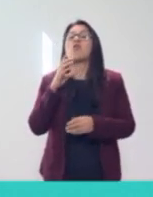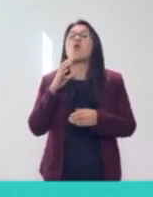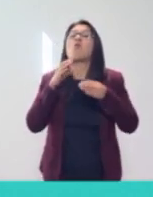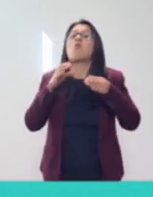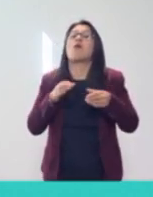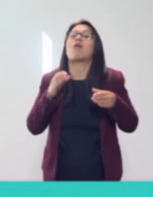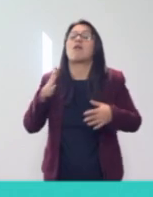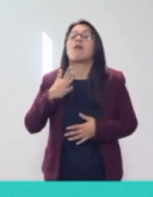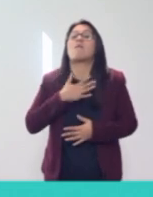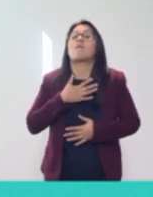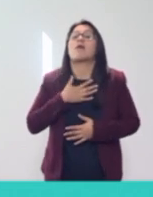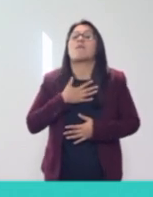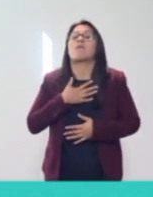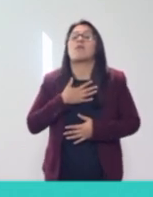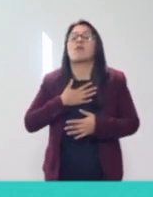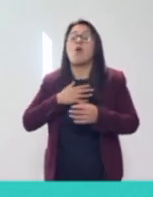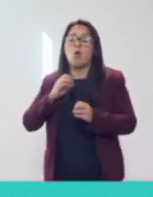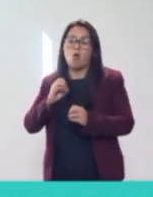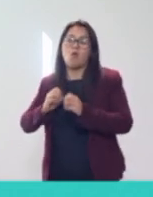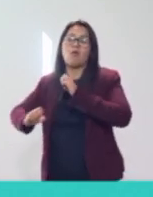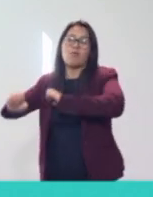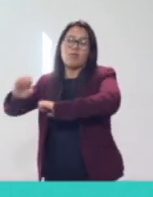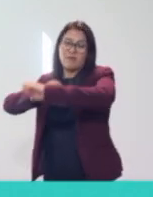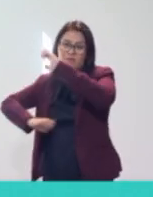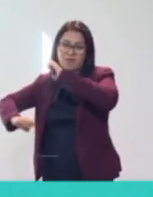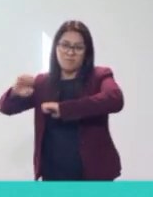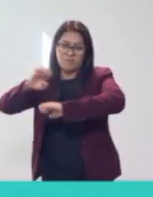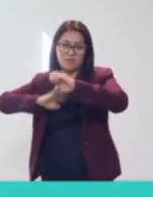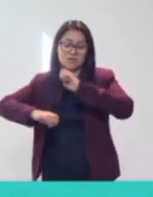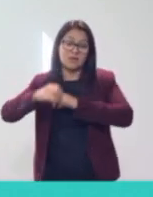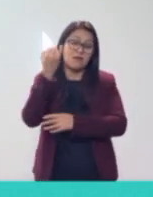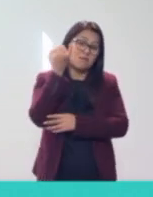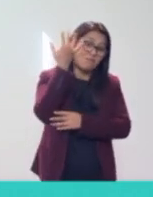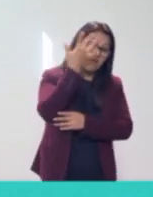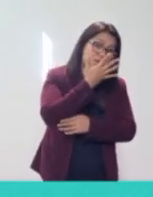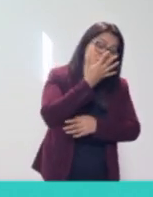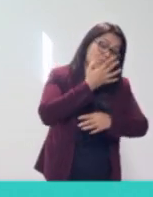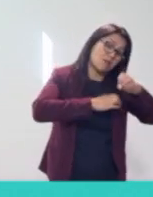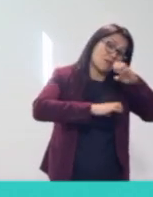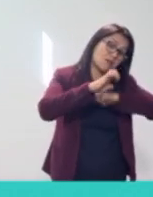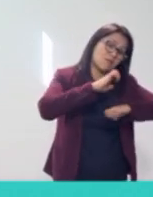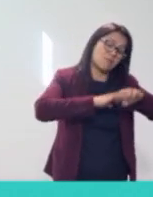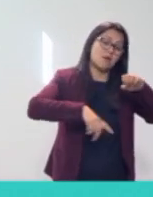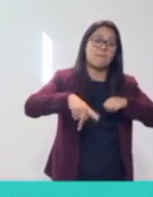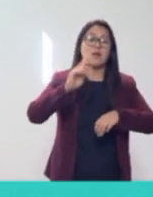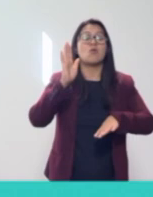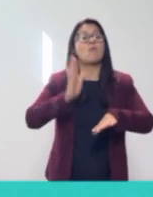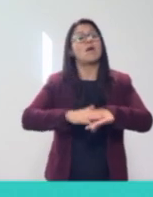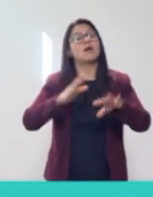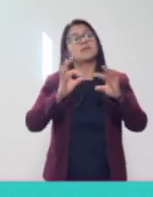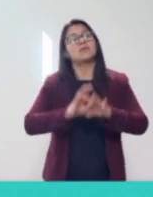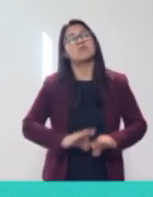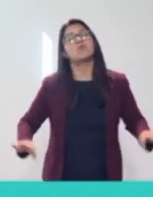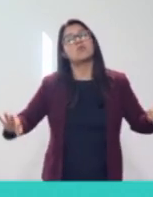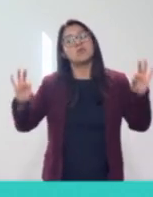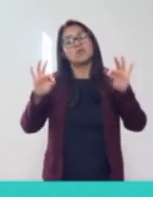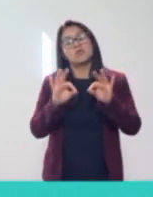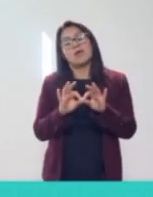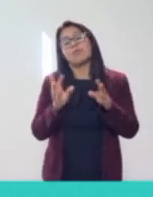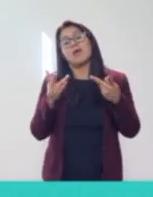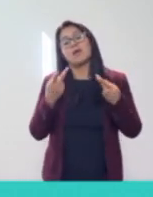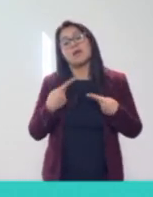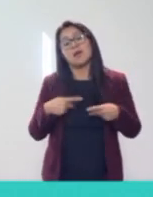de mi empresa de la imagen de mi empresa pero sobre todo el activo principal que es el ser humano